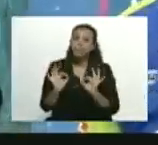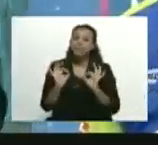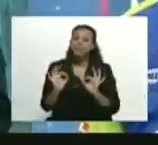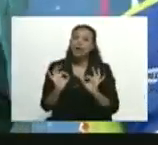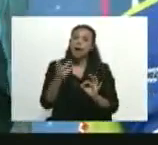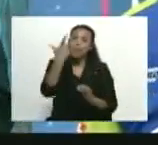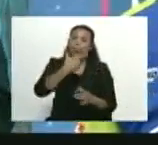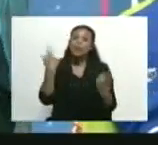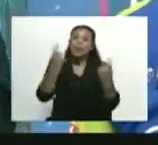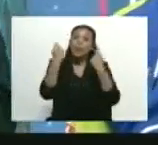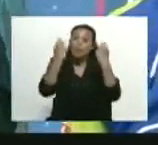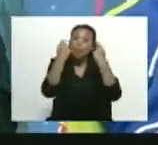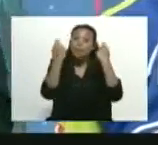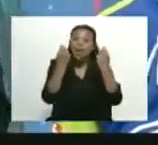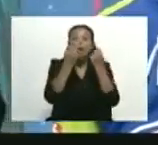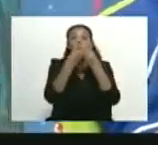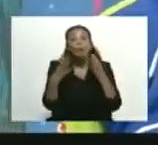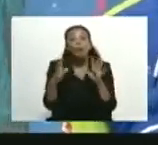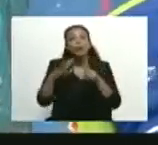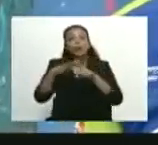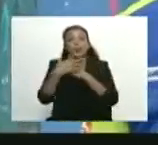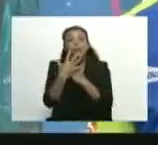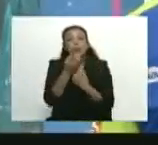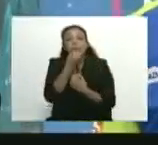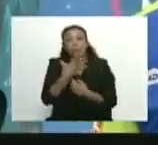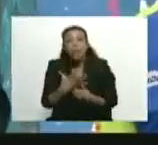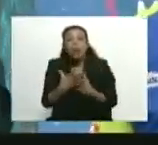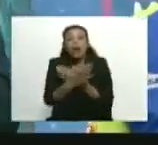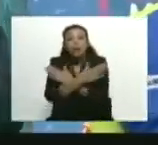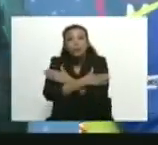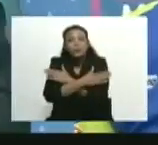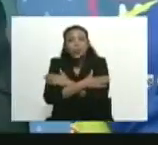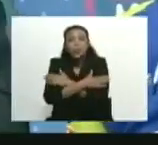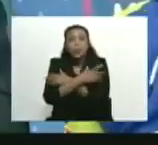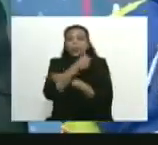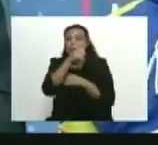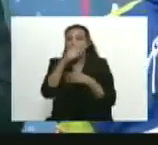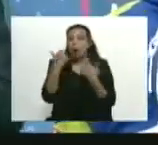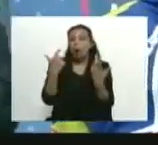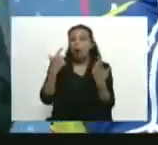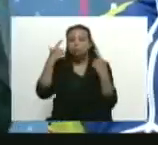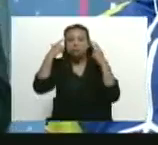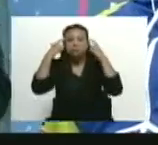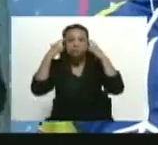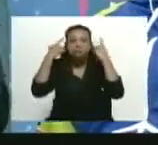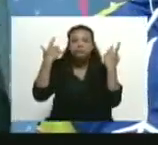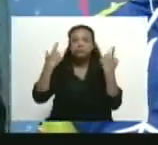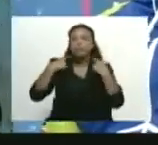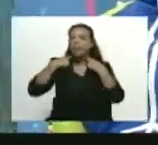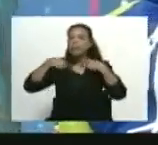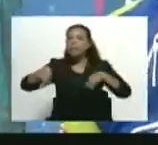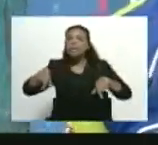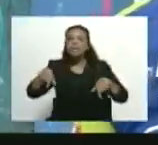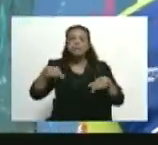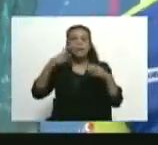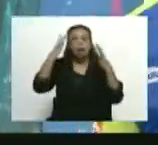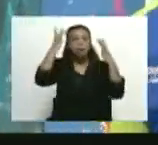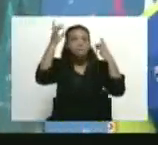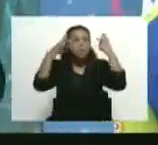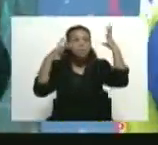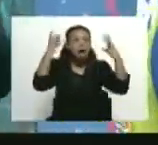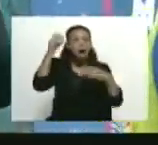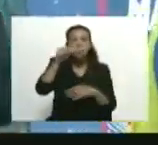uno promover buenos momentos, para que los muchachos no caigan en ocio, el ocio que es tan perjudicial, que